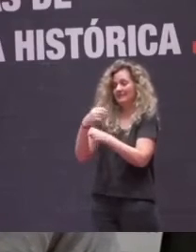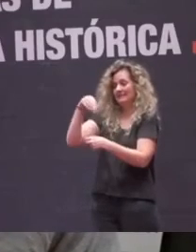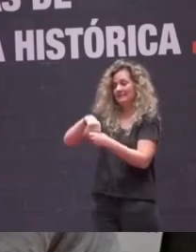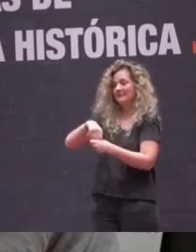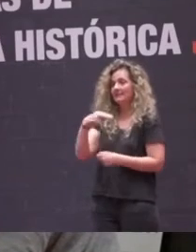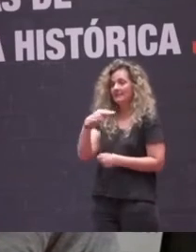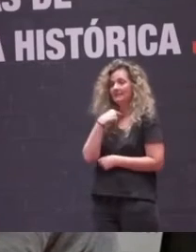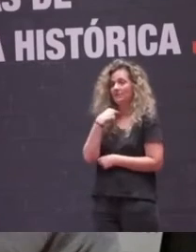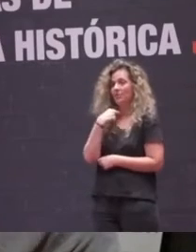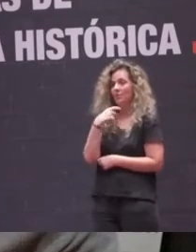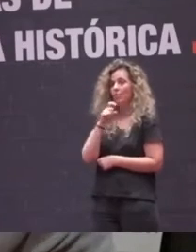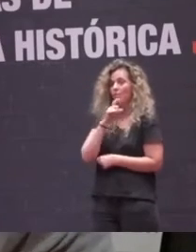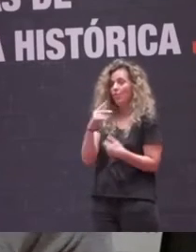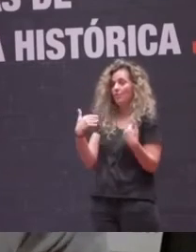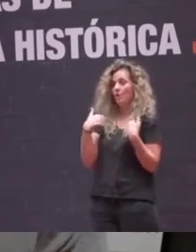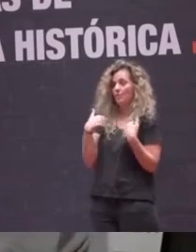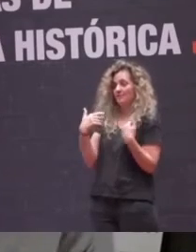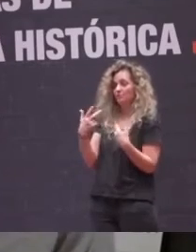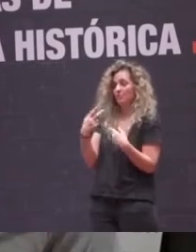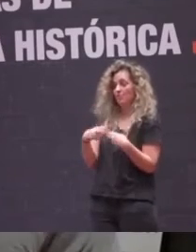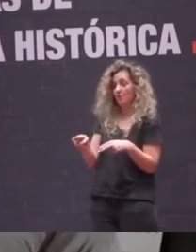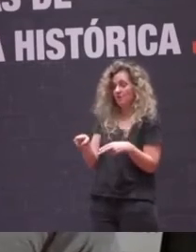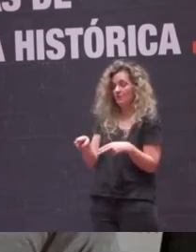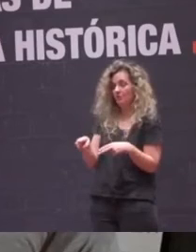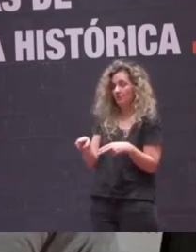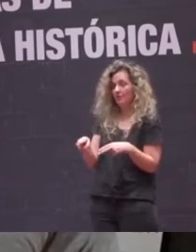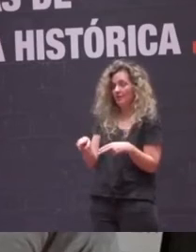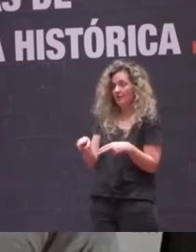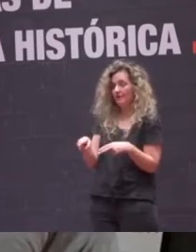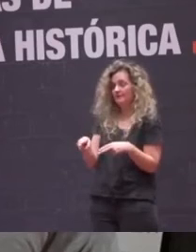Diputación como responsable político,